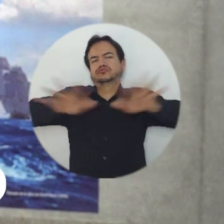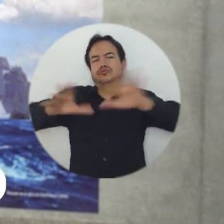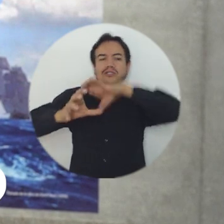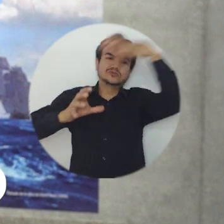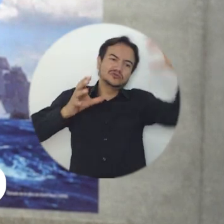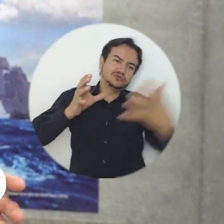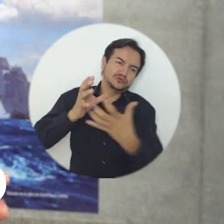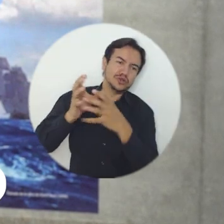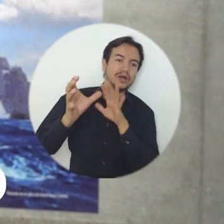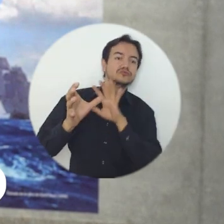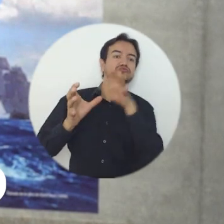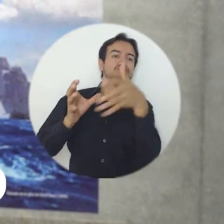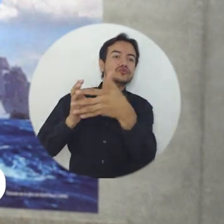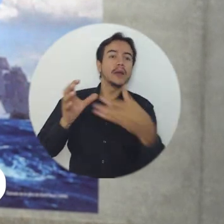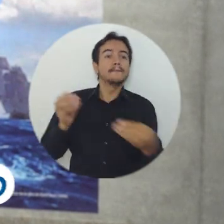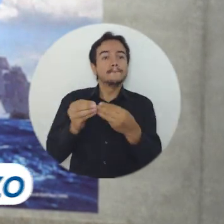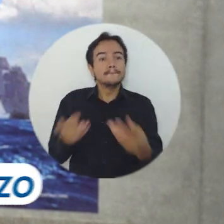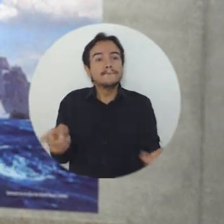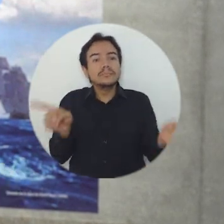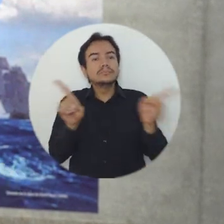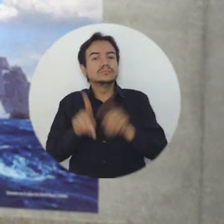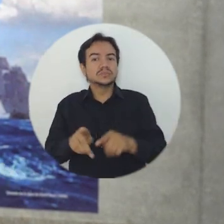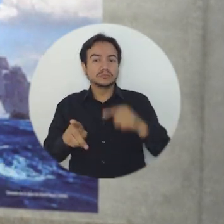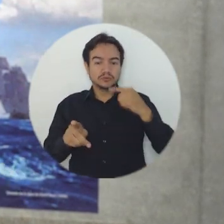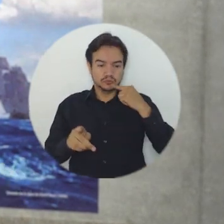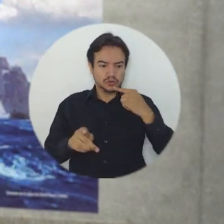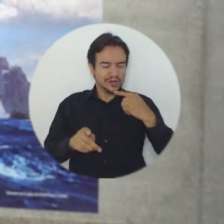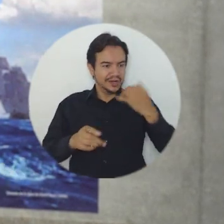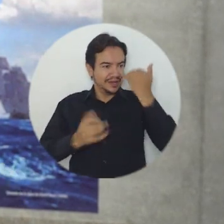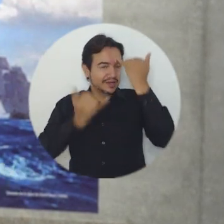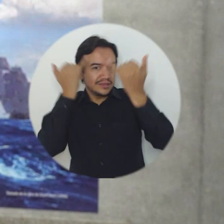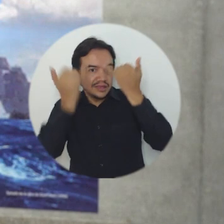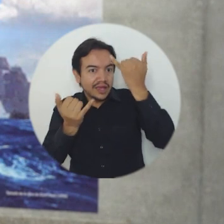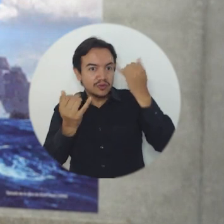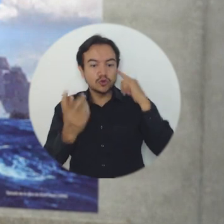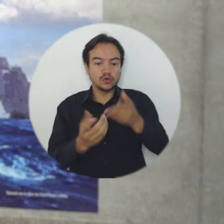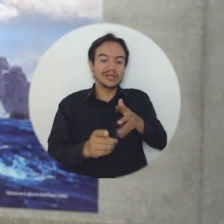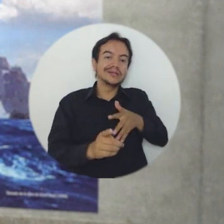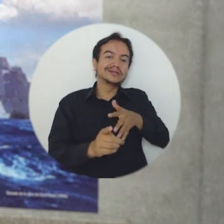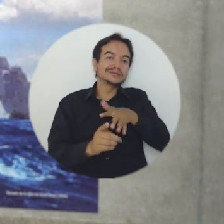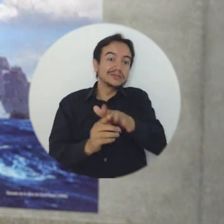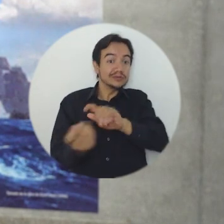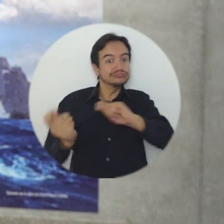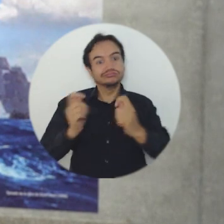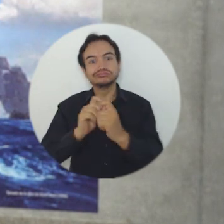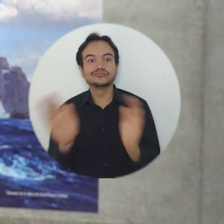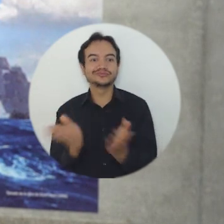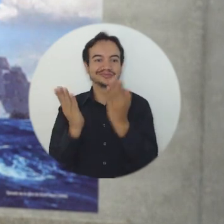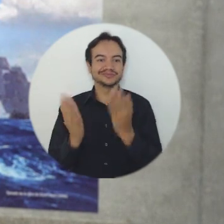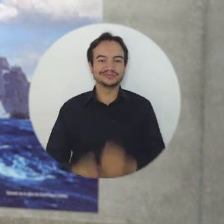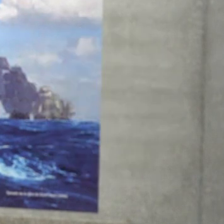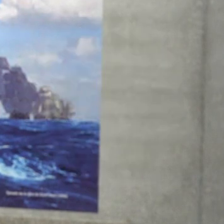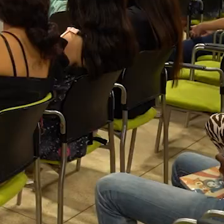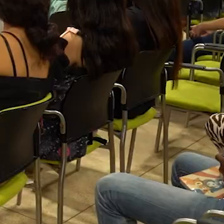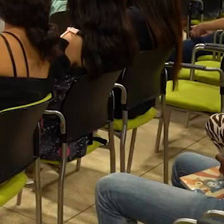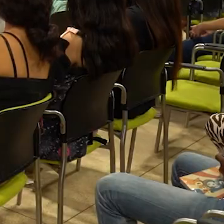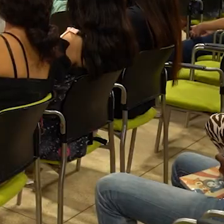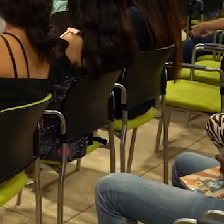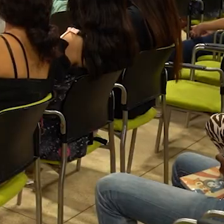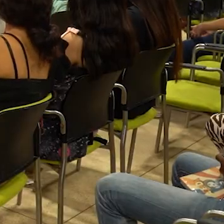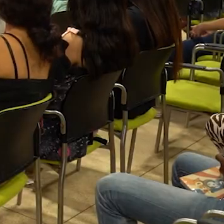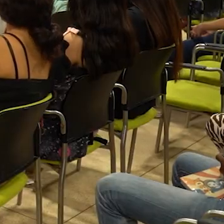nos permite llegar a todos los lugares del mundo y permitirnos, sobre todo, llevar nuestras ideas y transformar vidas.